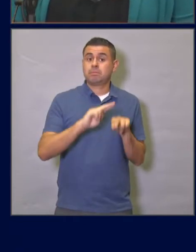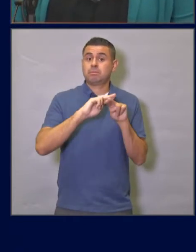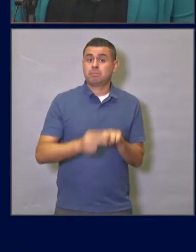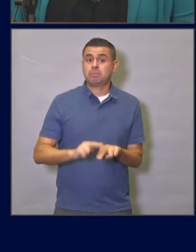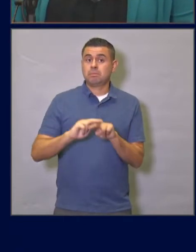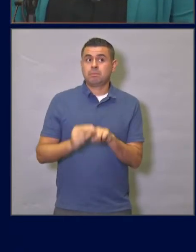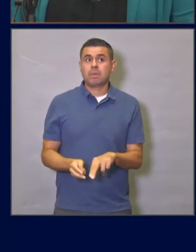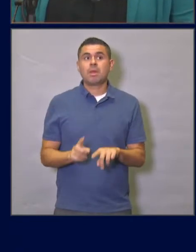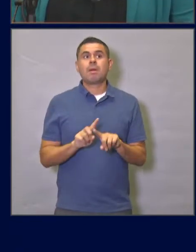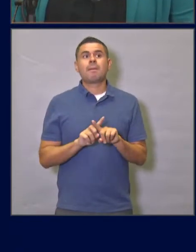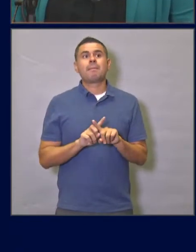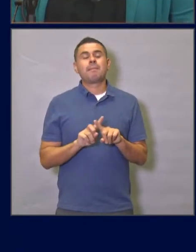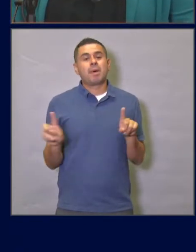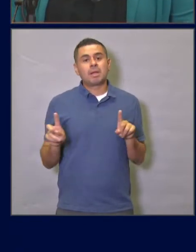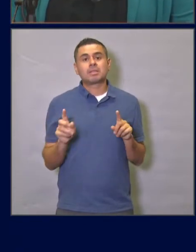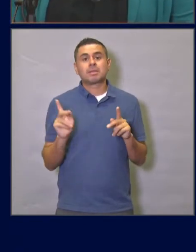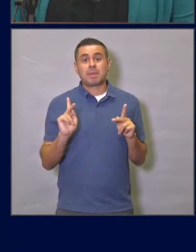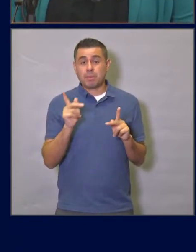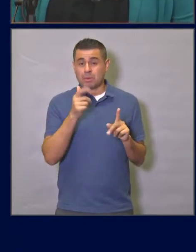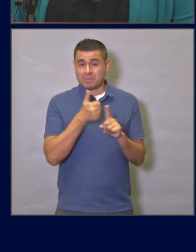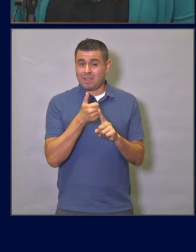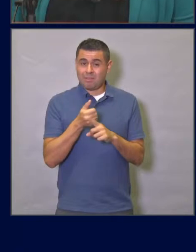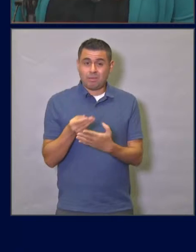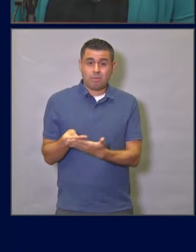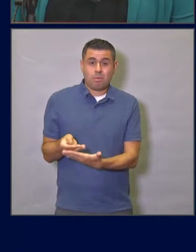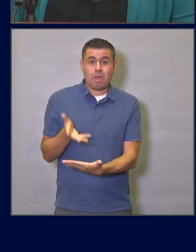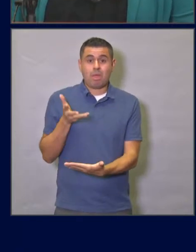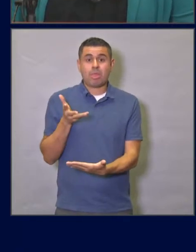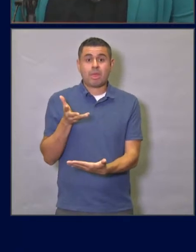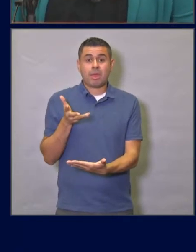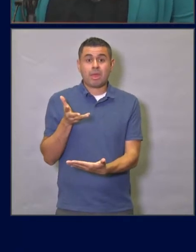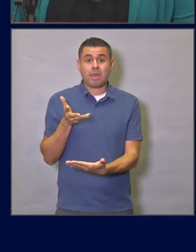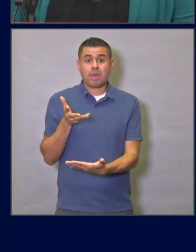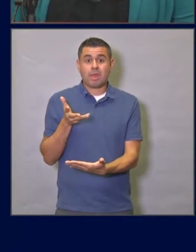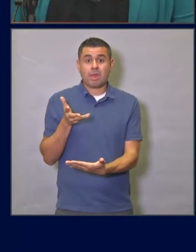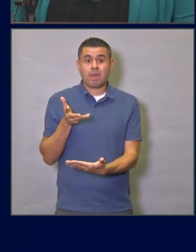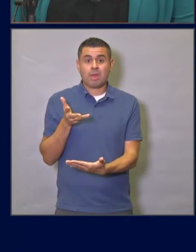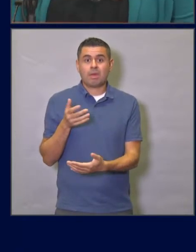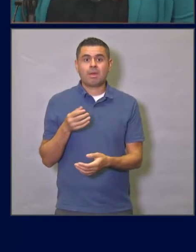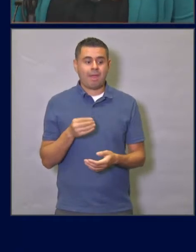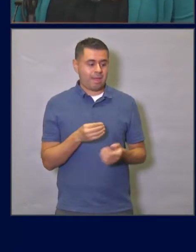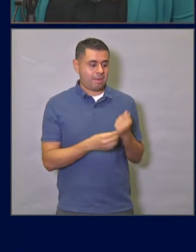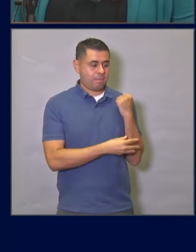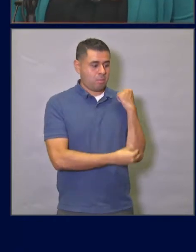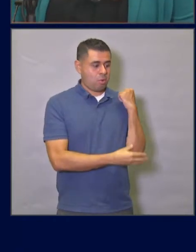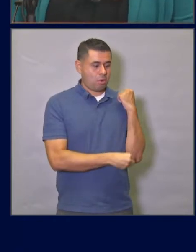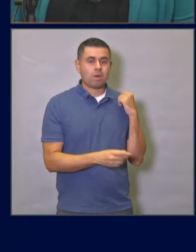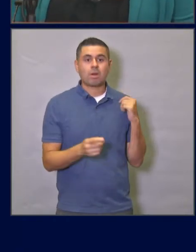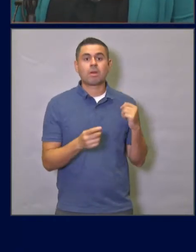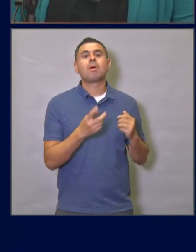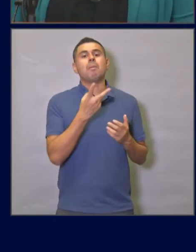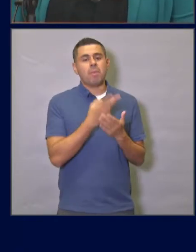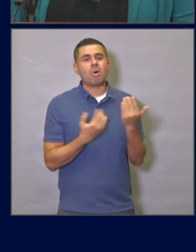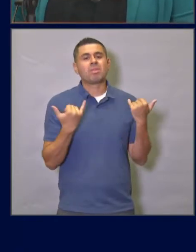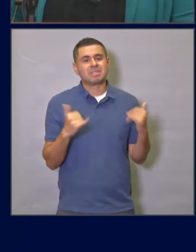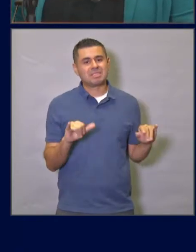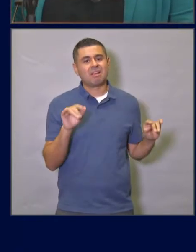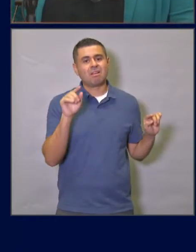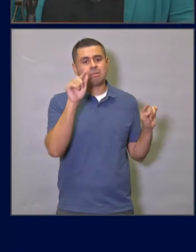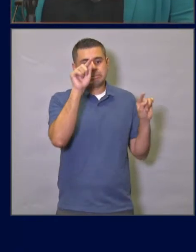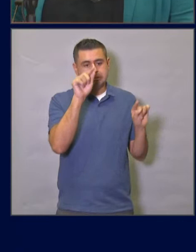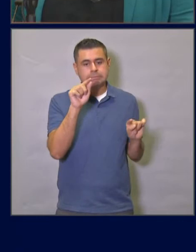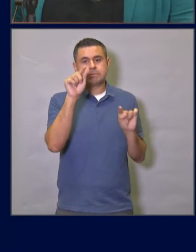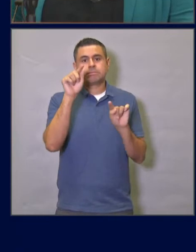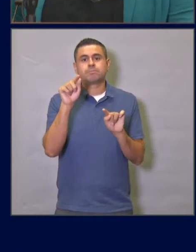personas en las áreas con más recursos y menos recursos no ha disminuido de manera significativa.